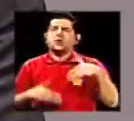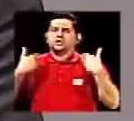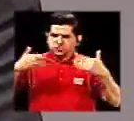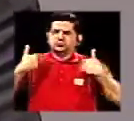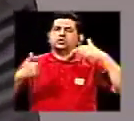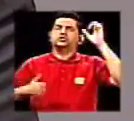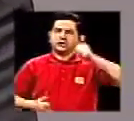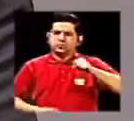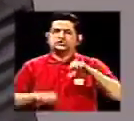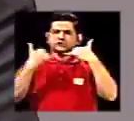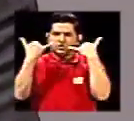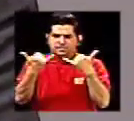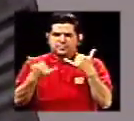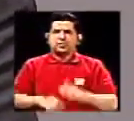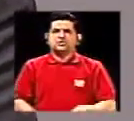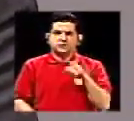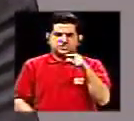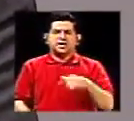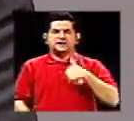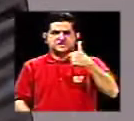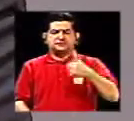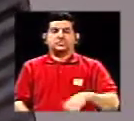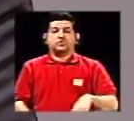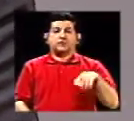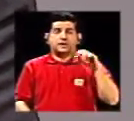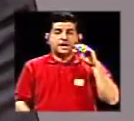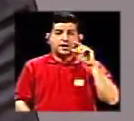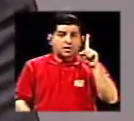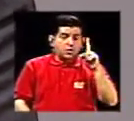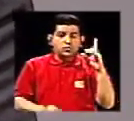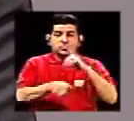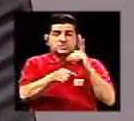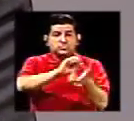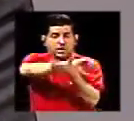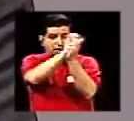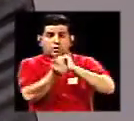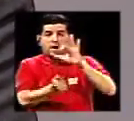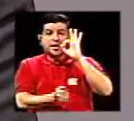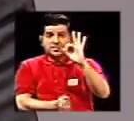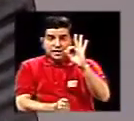contentos uh-huh. por lo que lograron. Tener 9 diputados, de tener 1, uh-huh. es un tema que les puede,